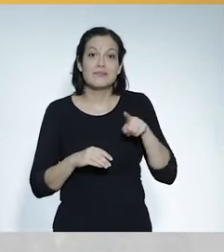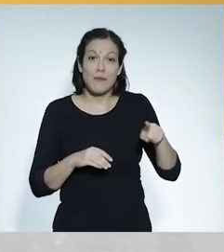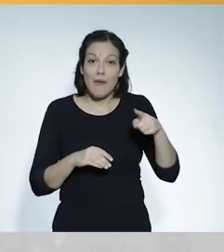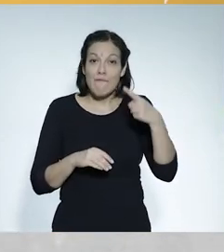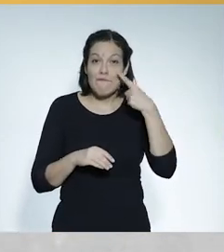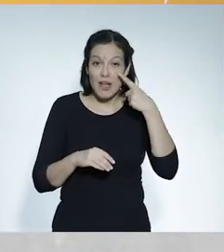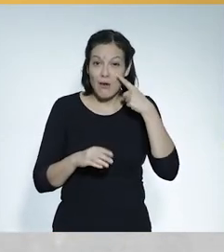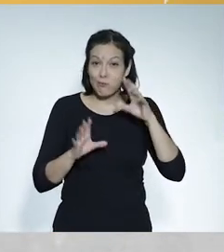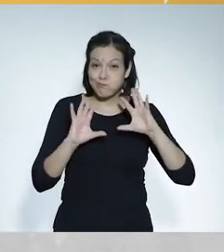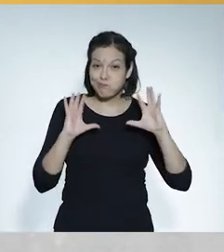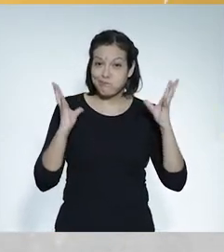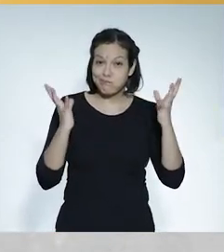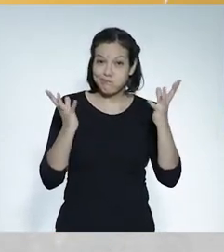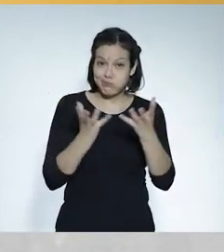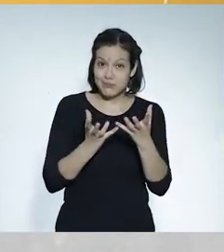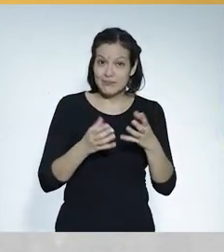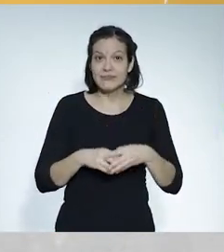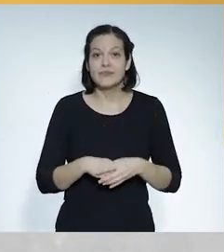Tierra.